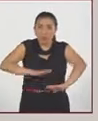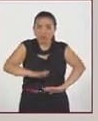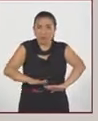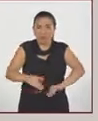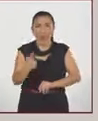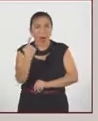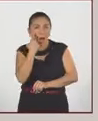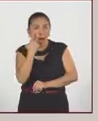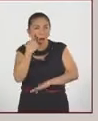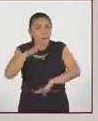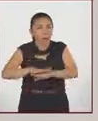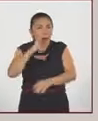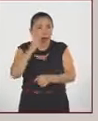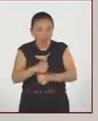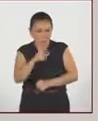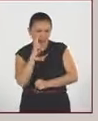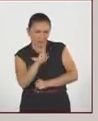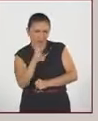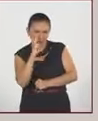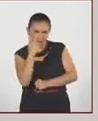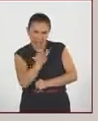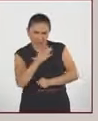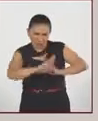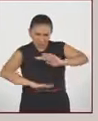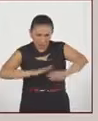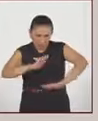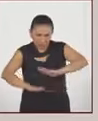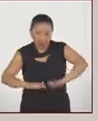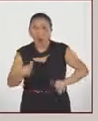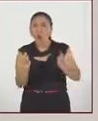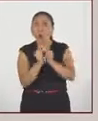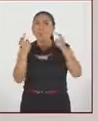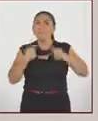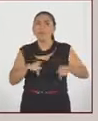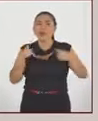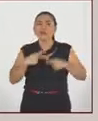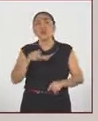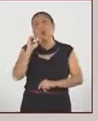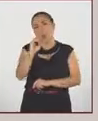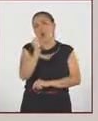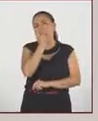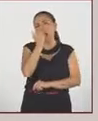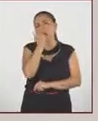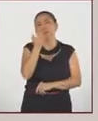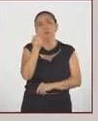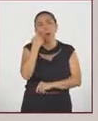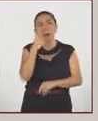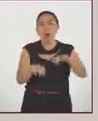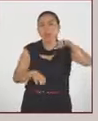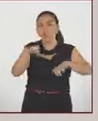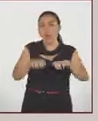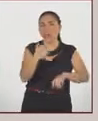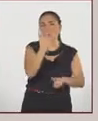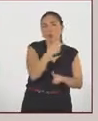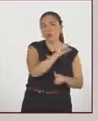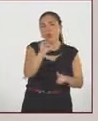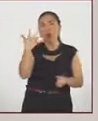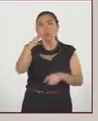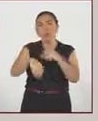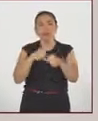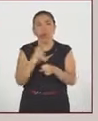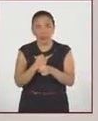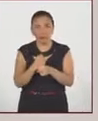o comúnmente vemos este tipo de marcha en pacientes o alumnos entre los 8 y los 10 años. Ajá.